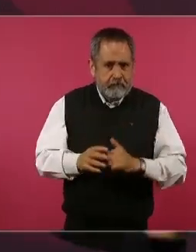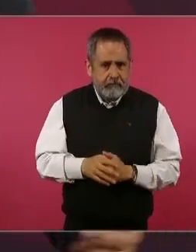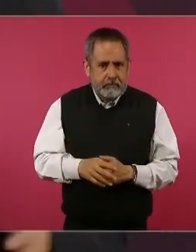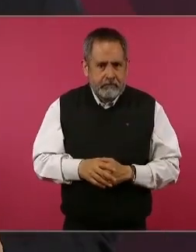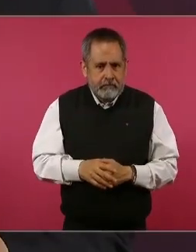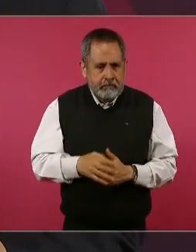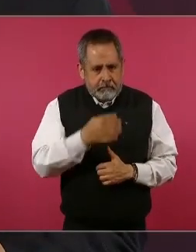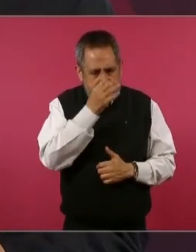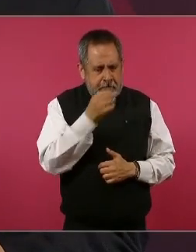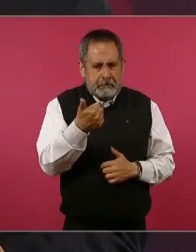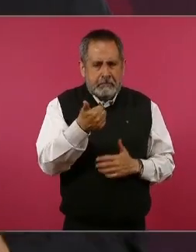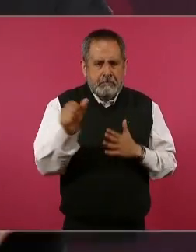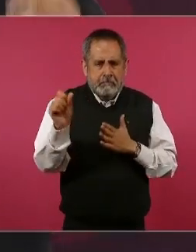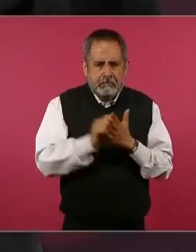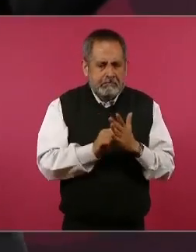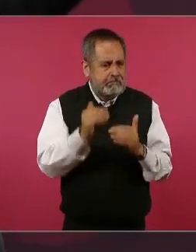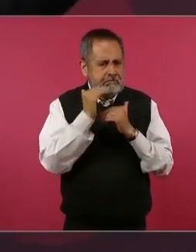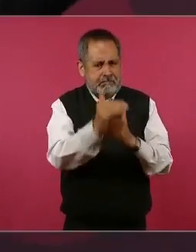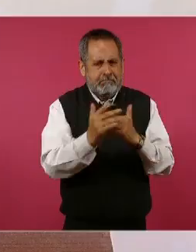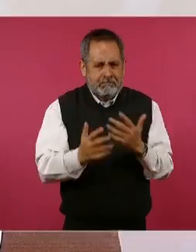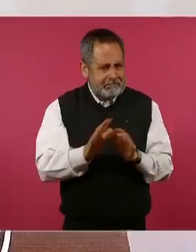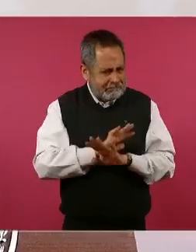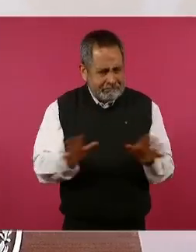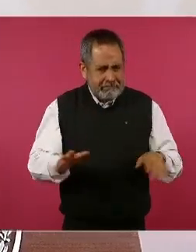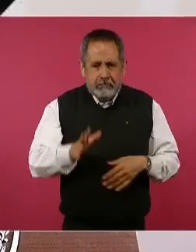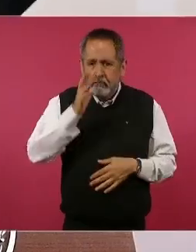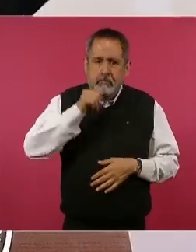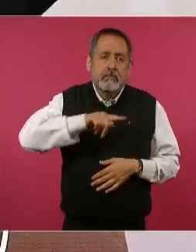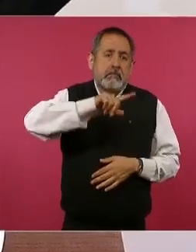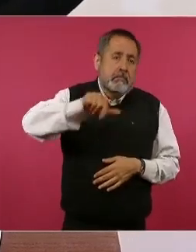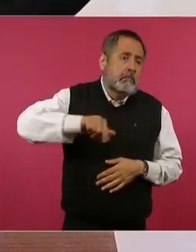pues 6 meses. No puede ser